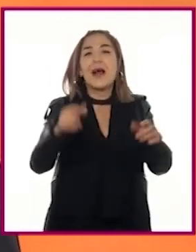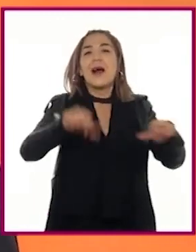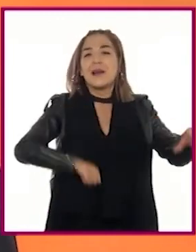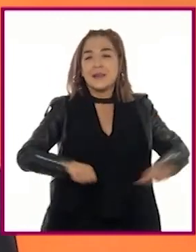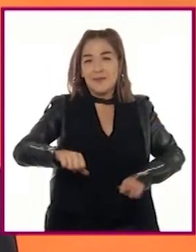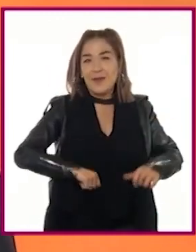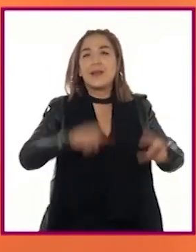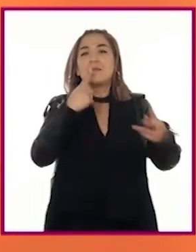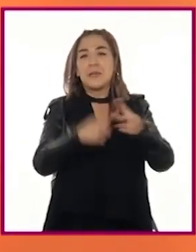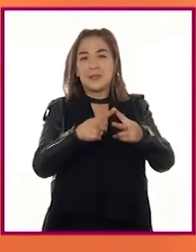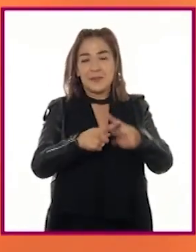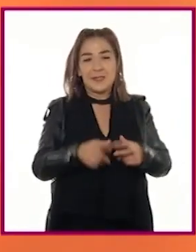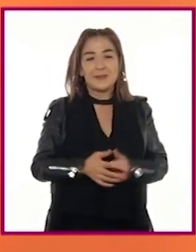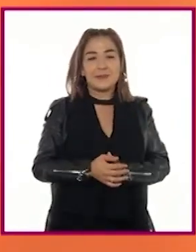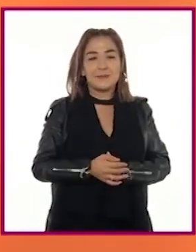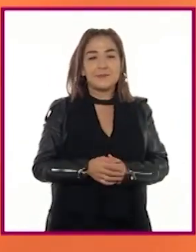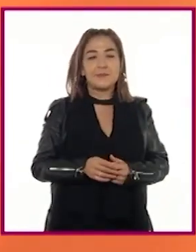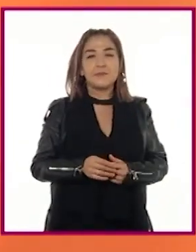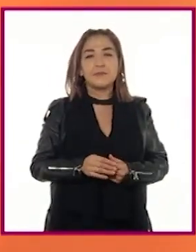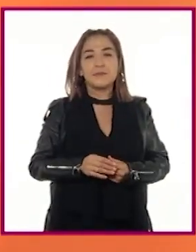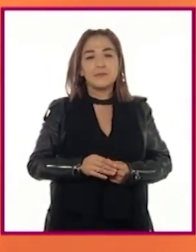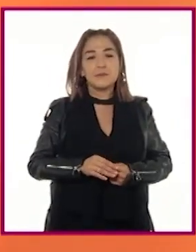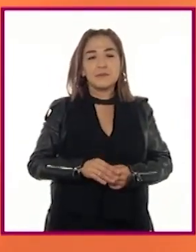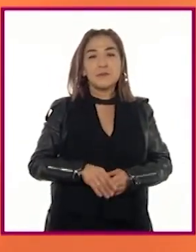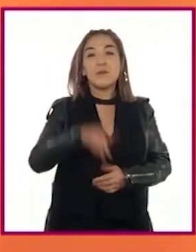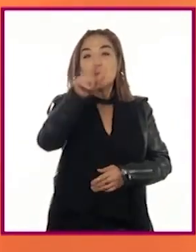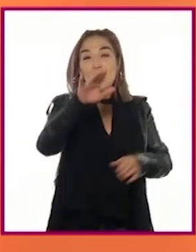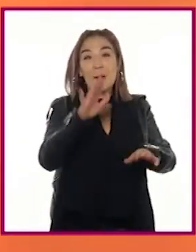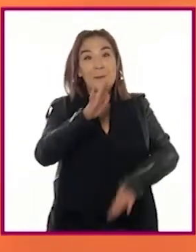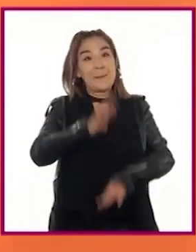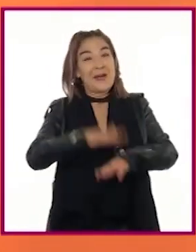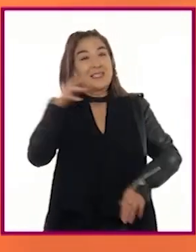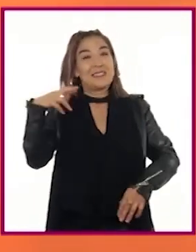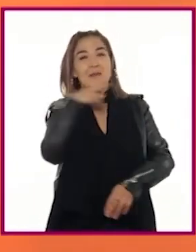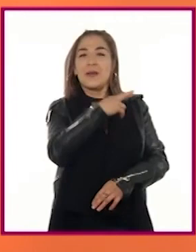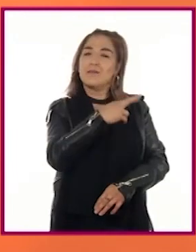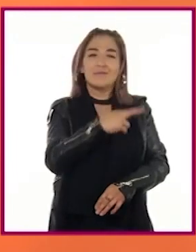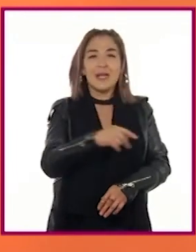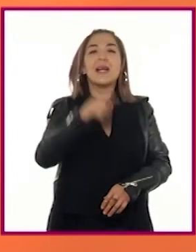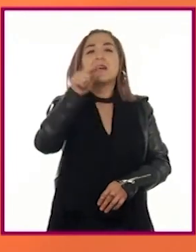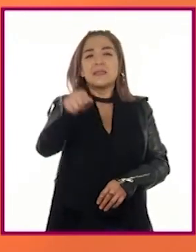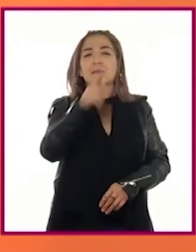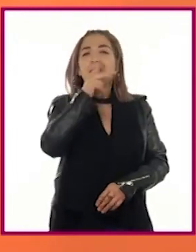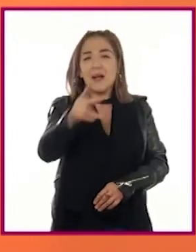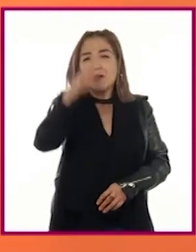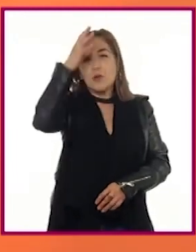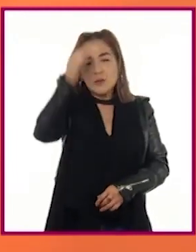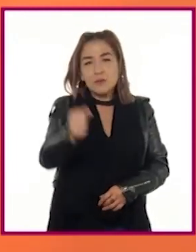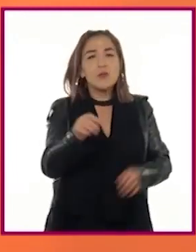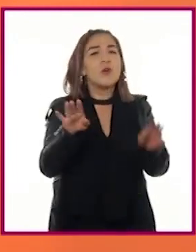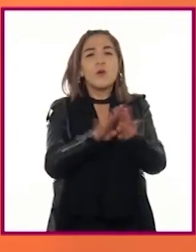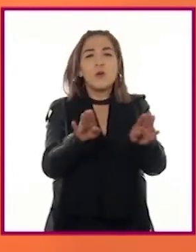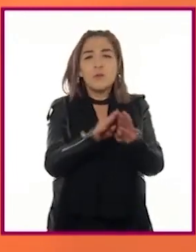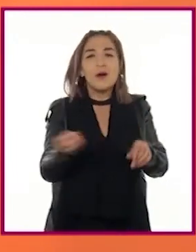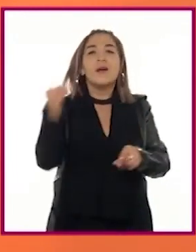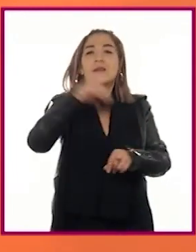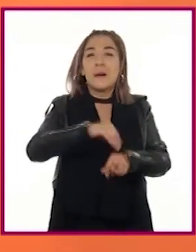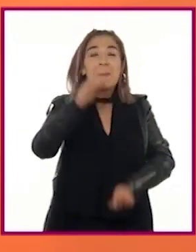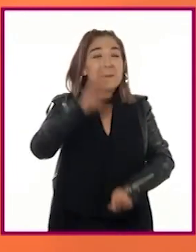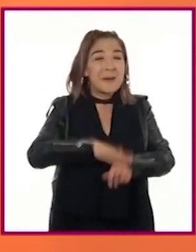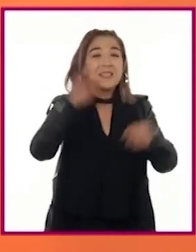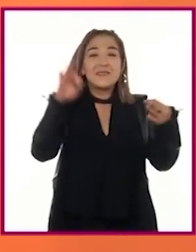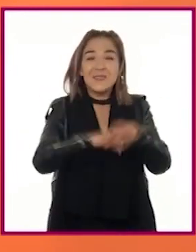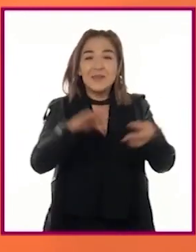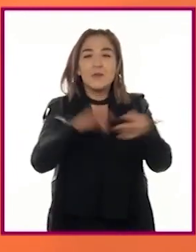situaciones matemáticas. No es algo que ocurra de manera inmediata. Los conceptos fundamentales aparecen con frecuencia